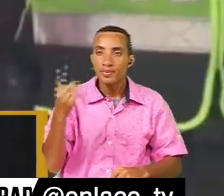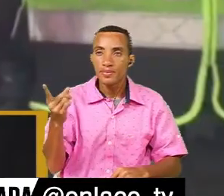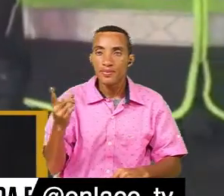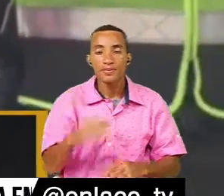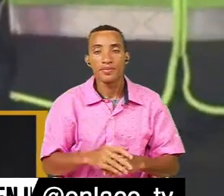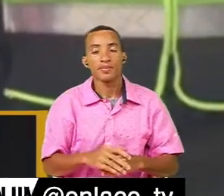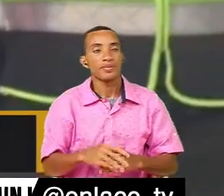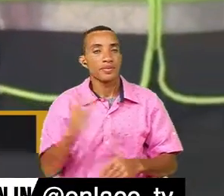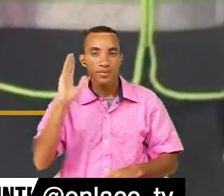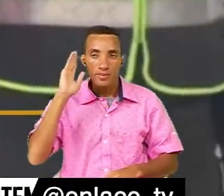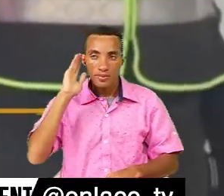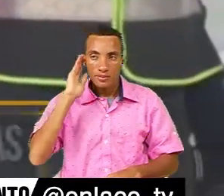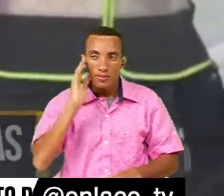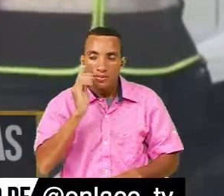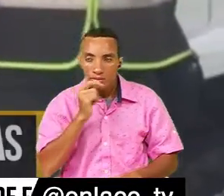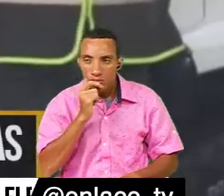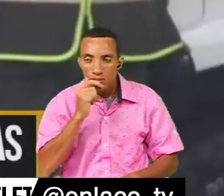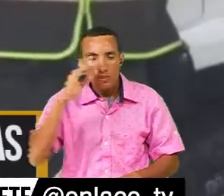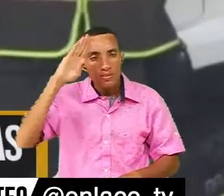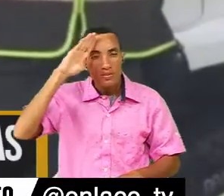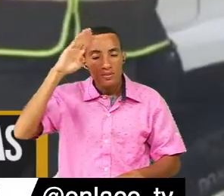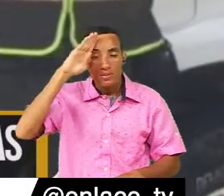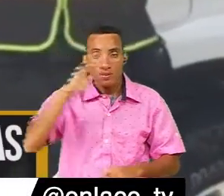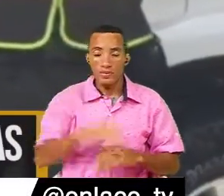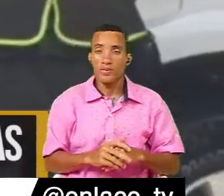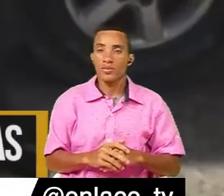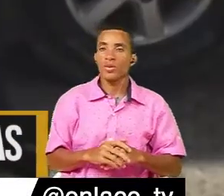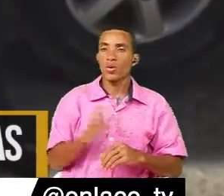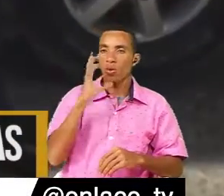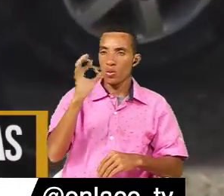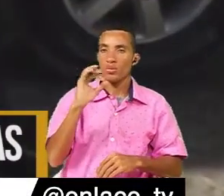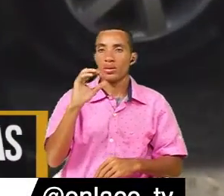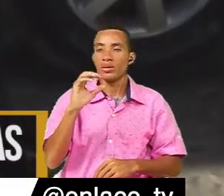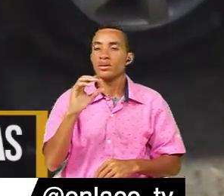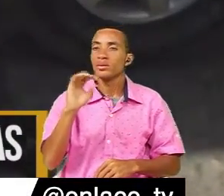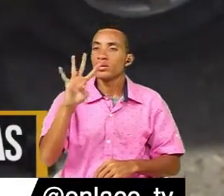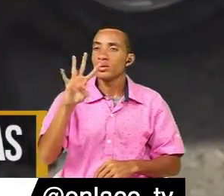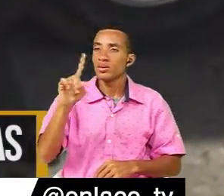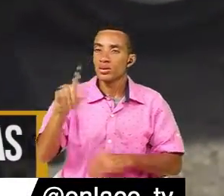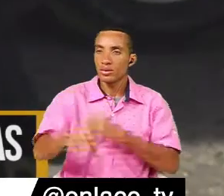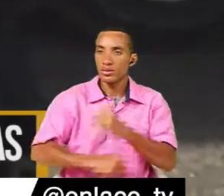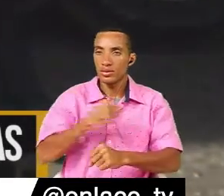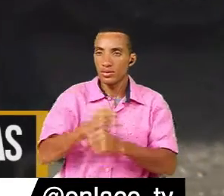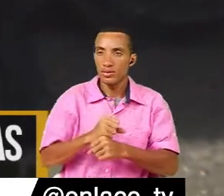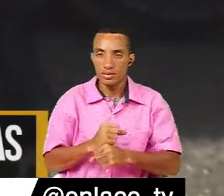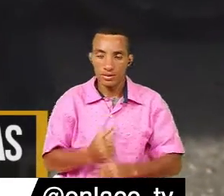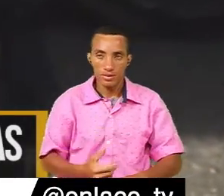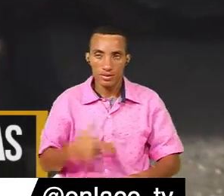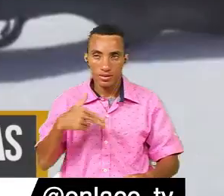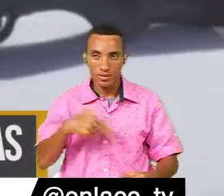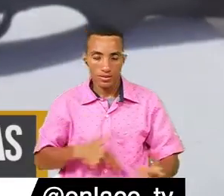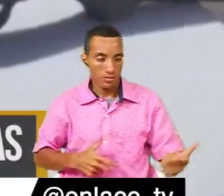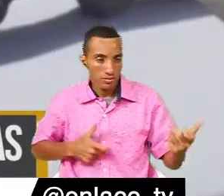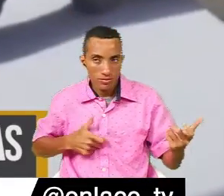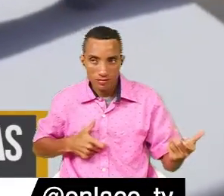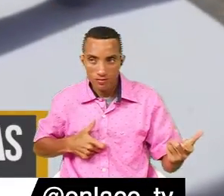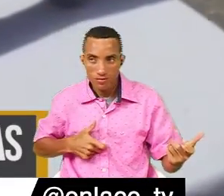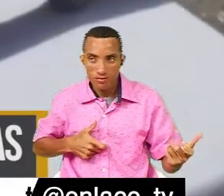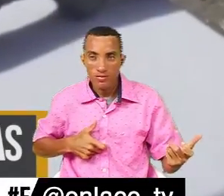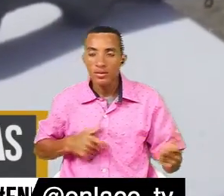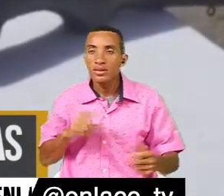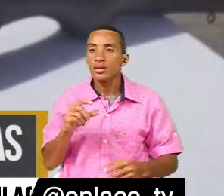lograron la captura en el barrio Antonio Nariño de un hombre de 41 años de edad a quien le encontraron en su poder un arma de fuego tipo escopeta calibre